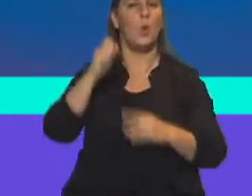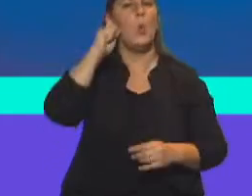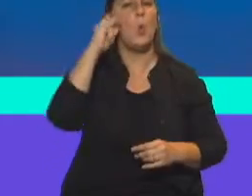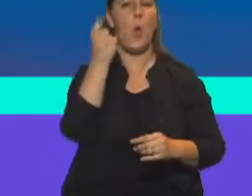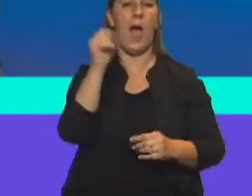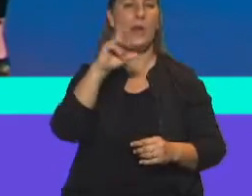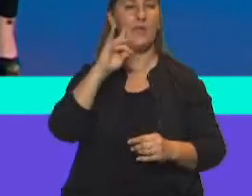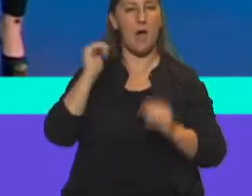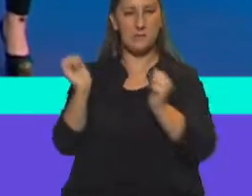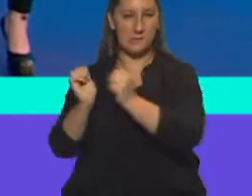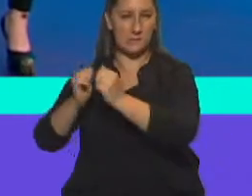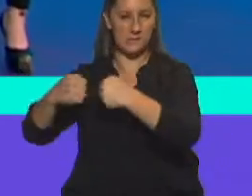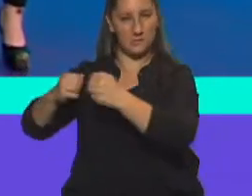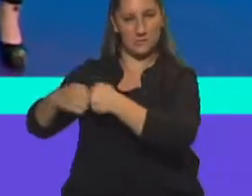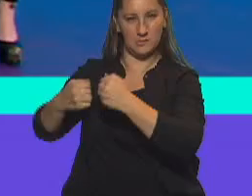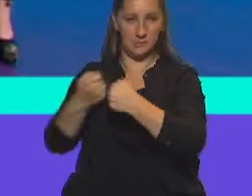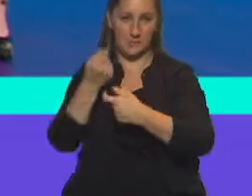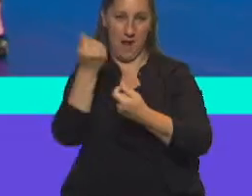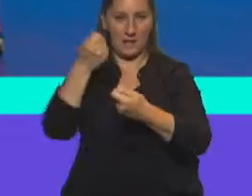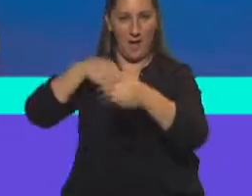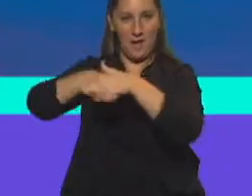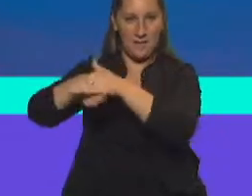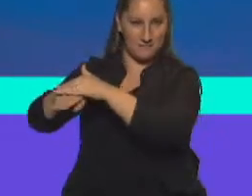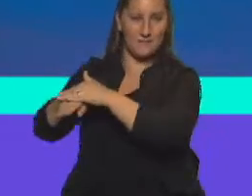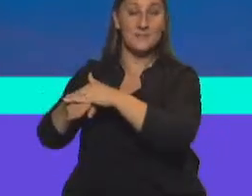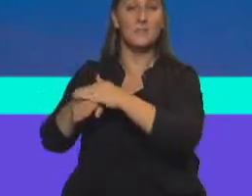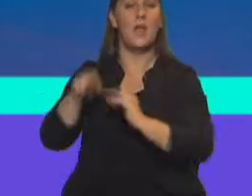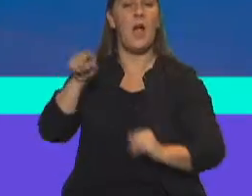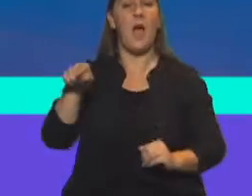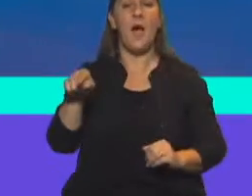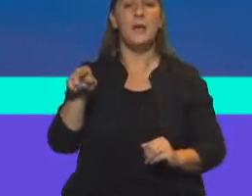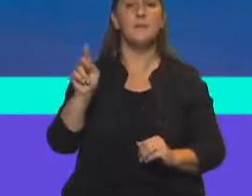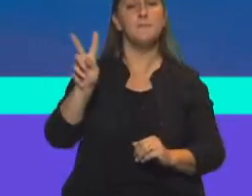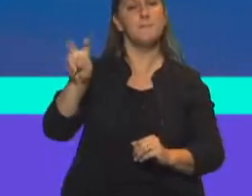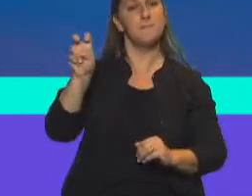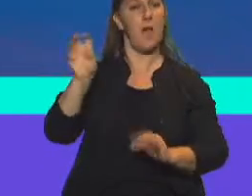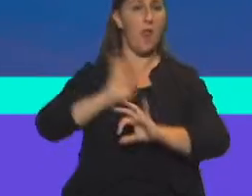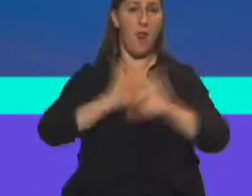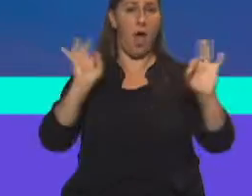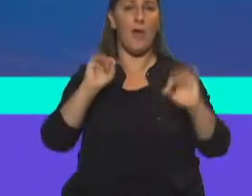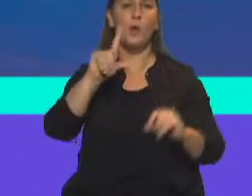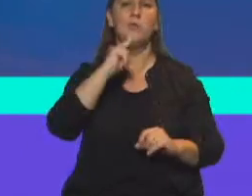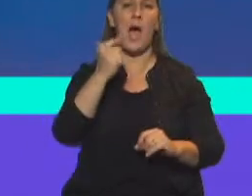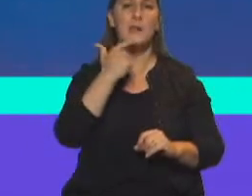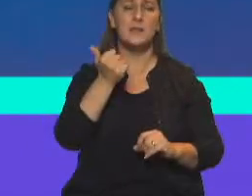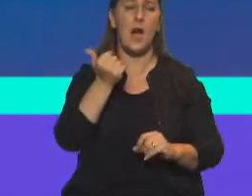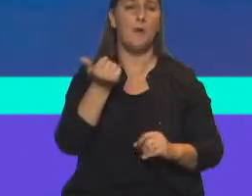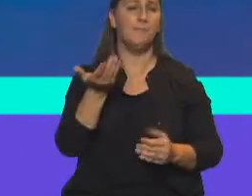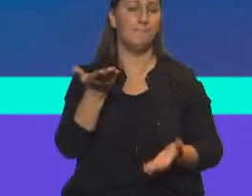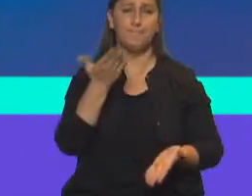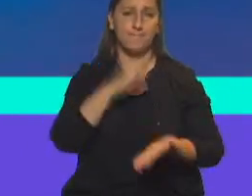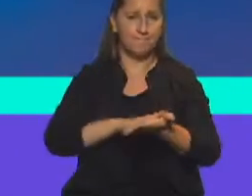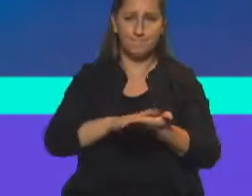para ser mucho más exacta, paraísos, guaridas, que directamente no cobran o cobran tasas muy testimoniales. Con lo